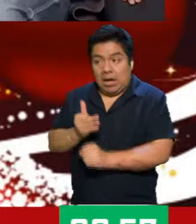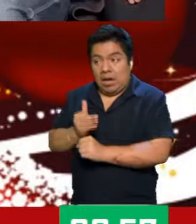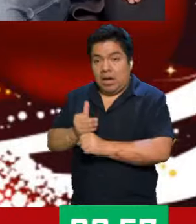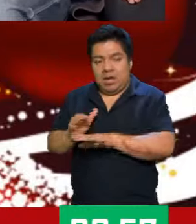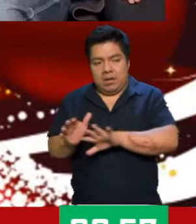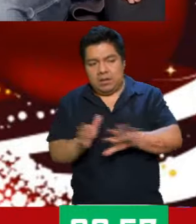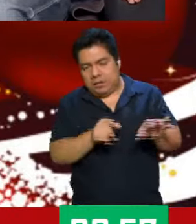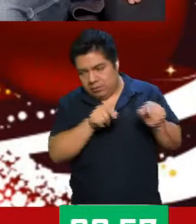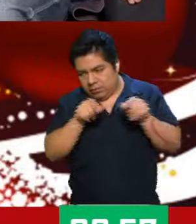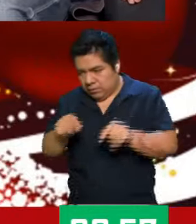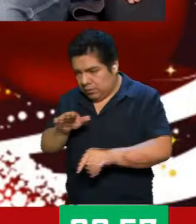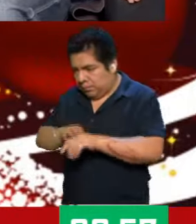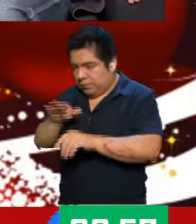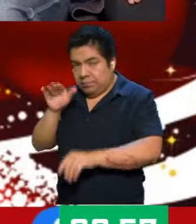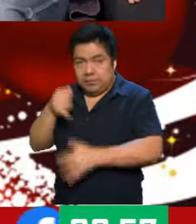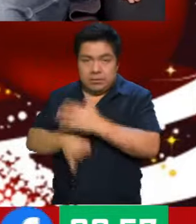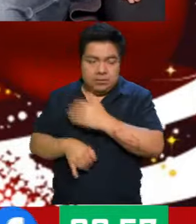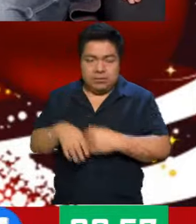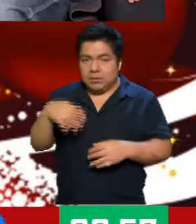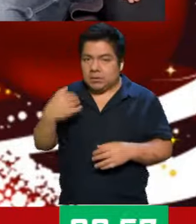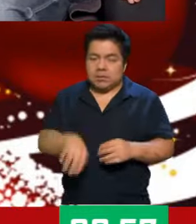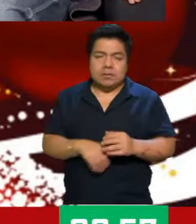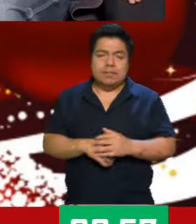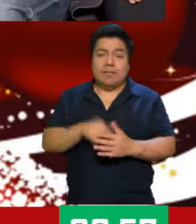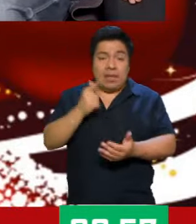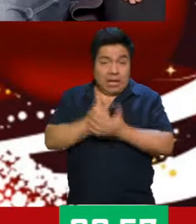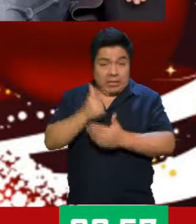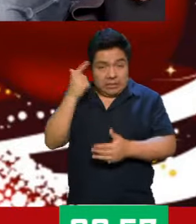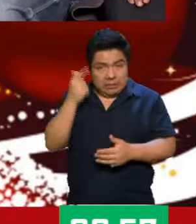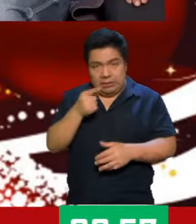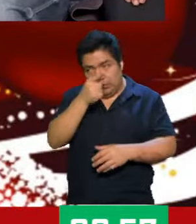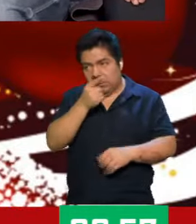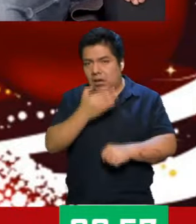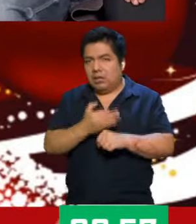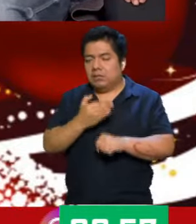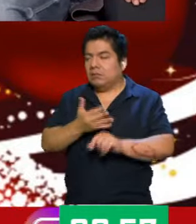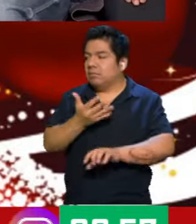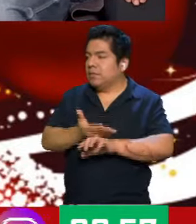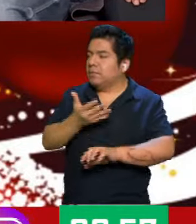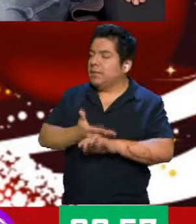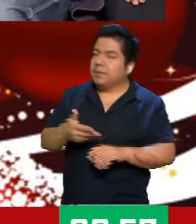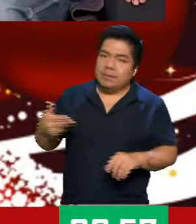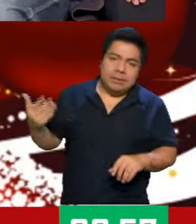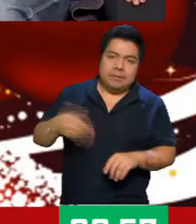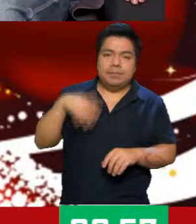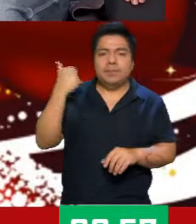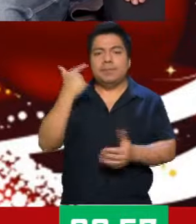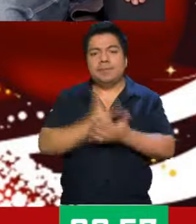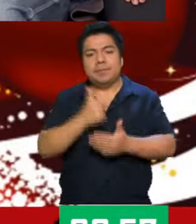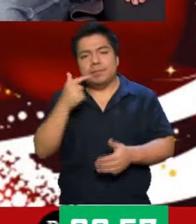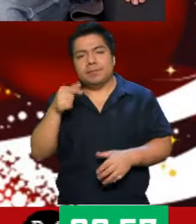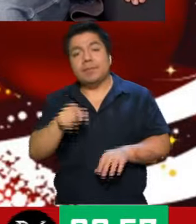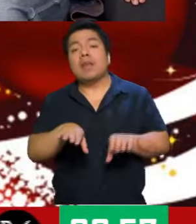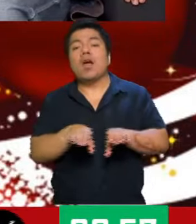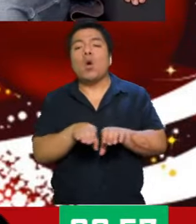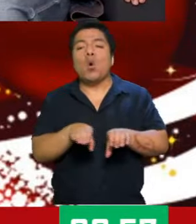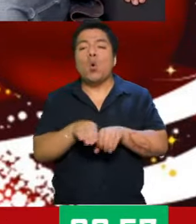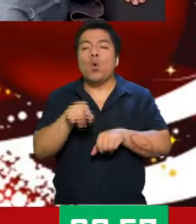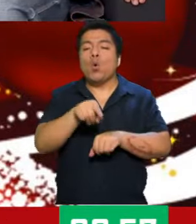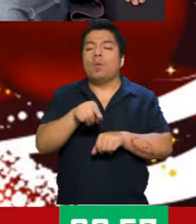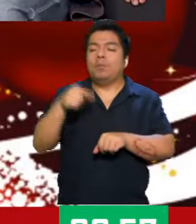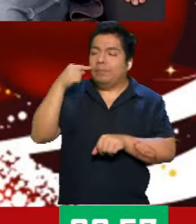echar para atrás. Abajo. Entonces es grave lo que está pasando y tiene que ver con esta intención de